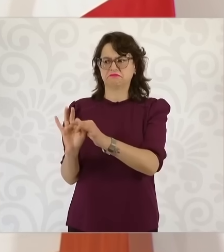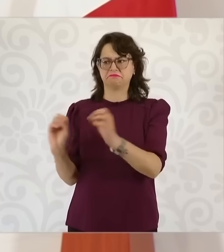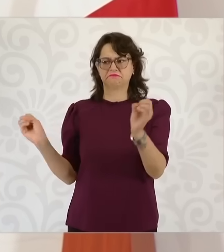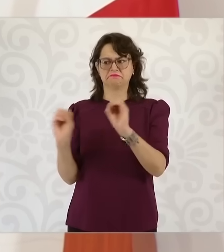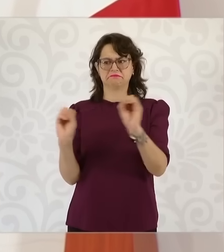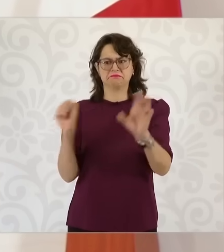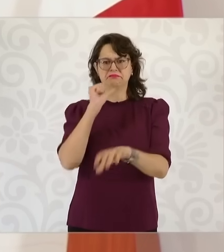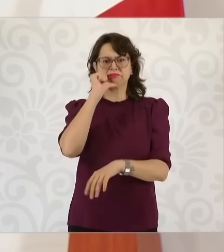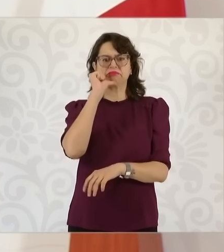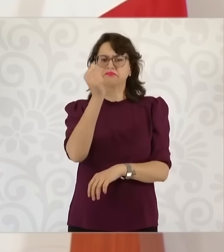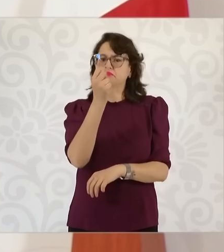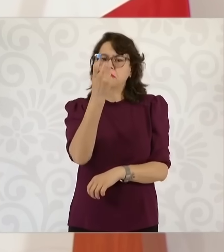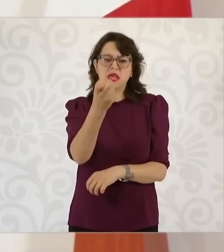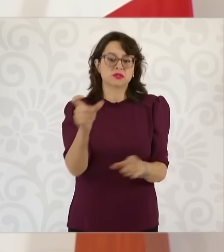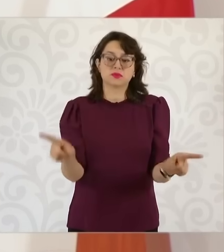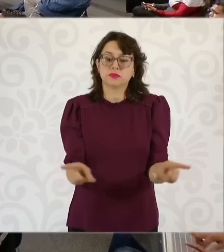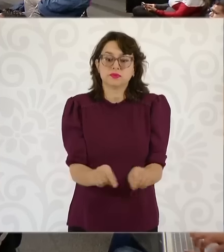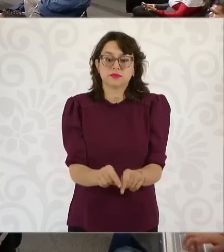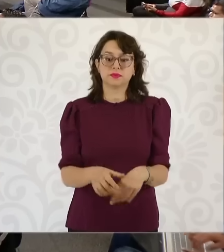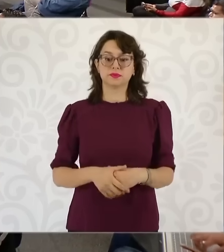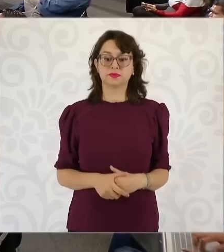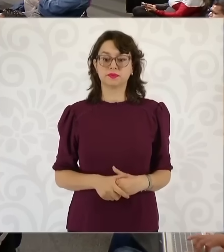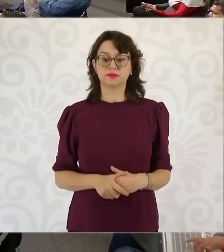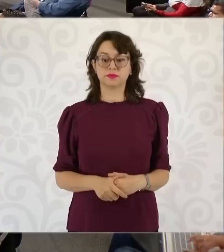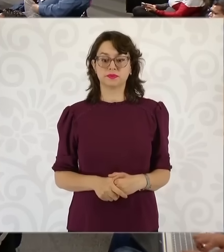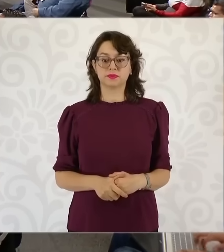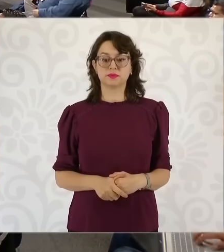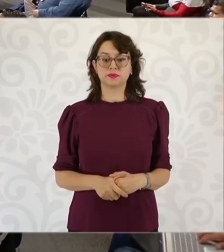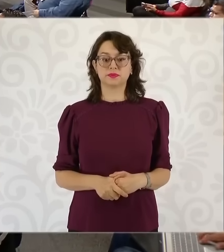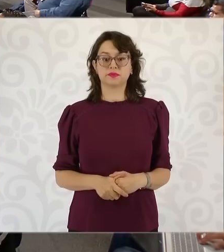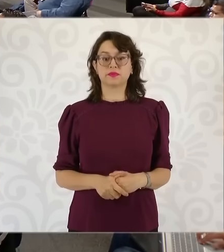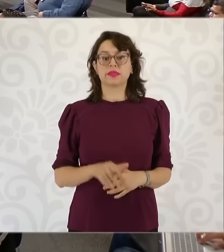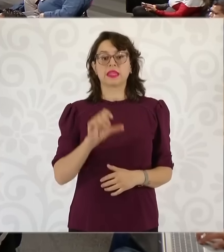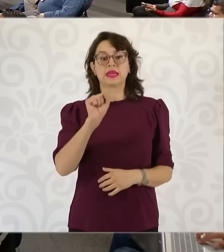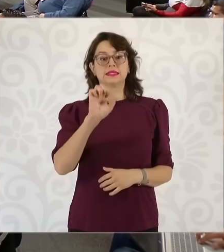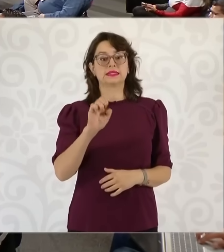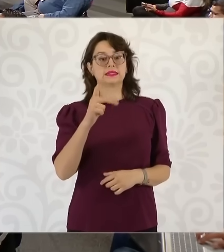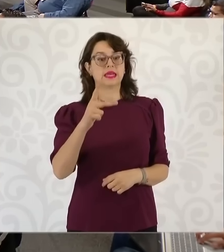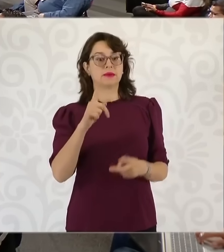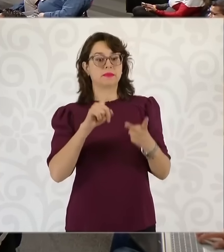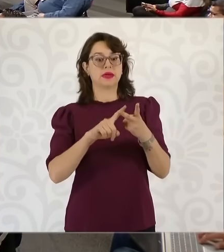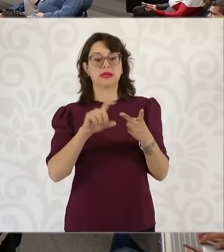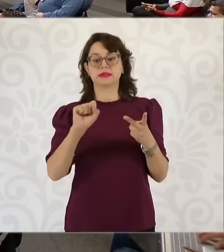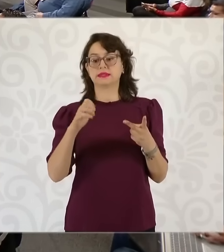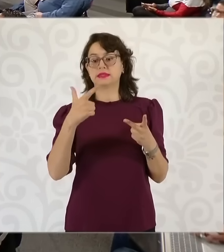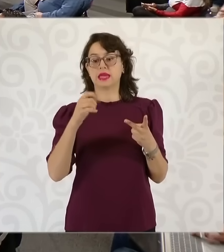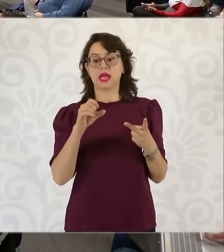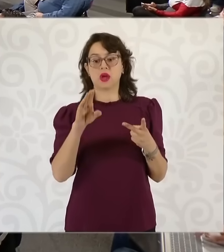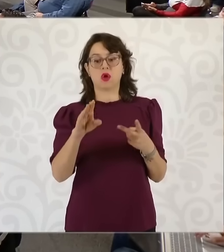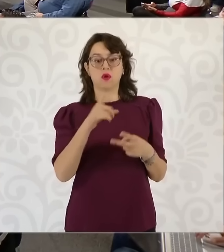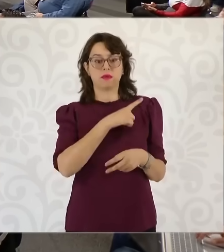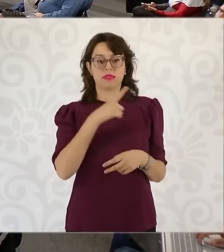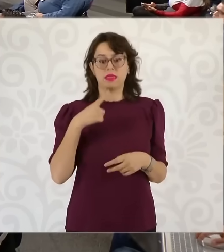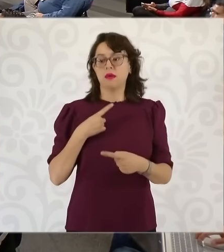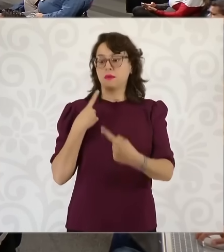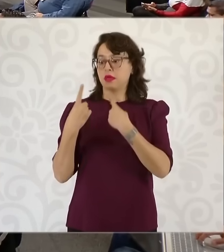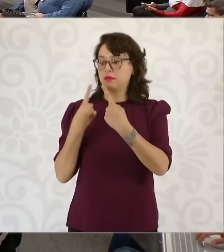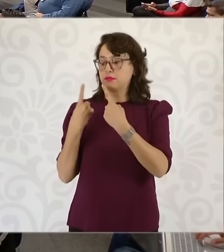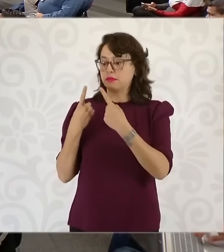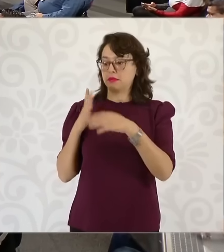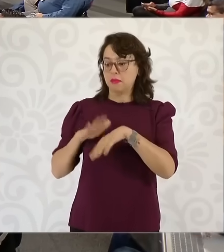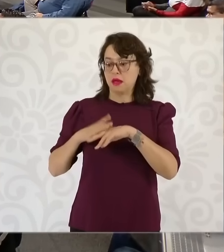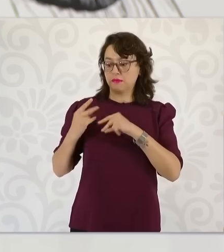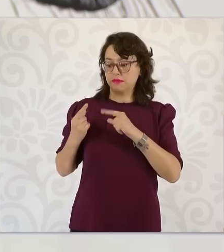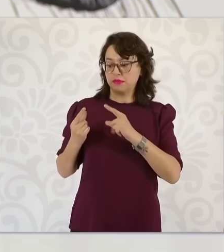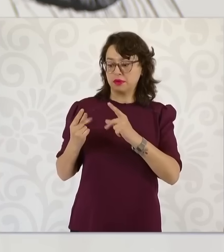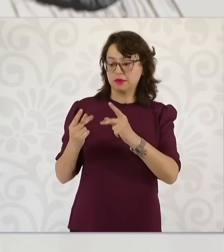Ese es el llamado. Ha pedido al secretario de Educación y a la secretaria de Gobernación que acelere las mesas de negociaciones, además del miércoles, para que se